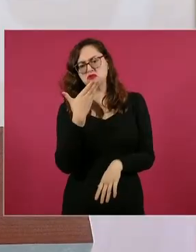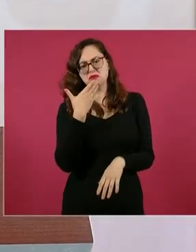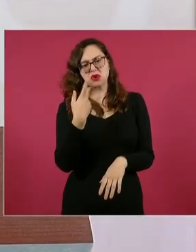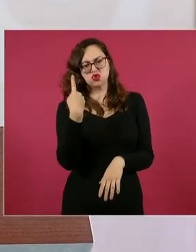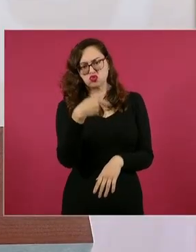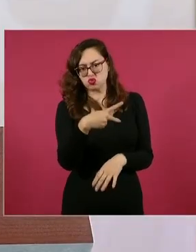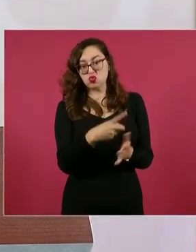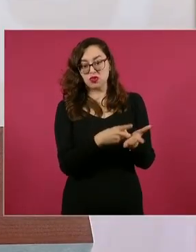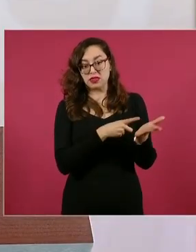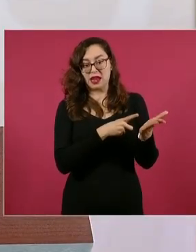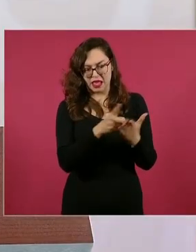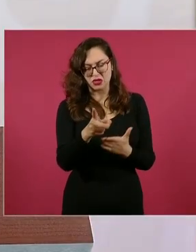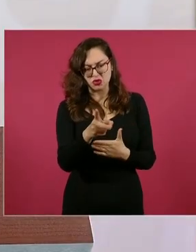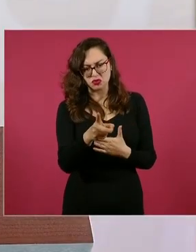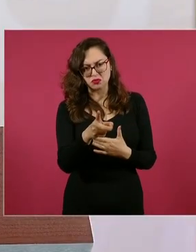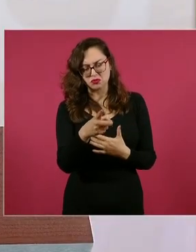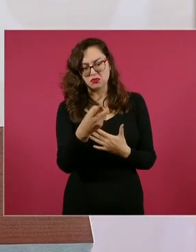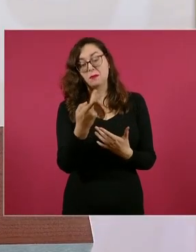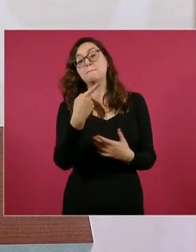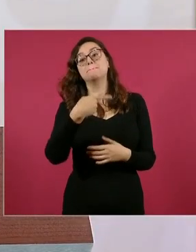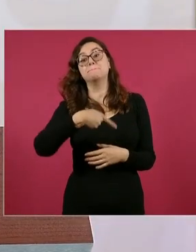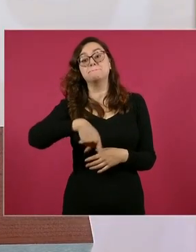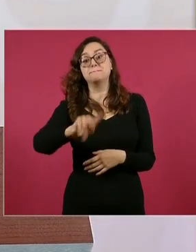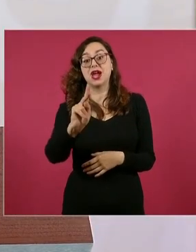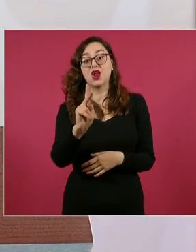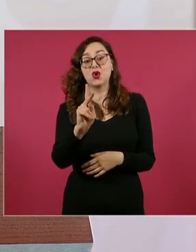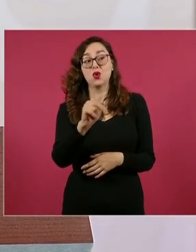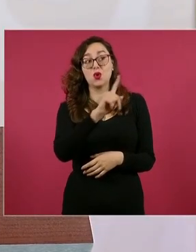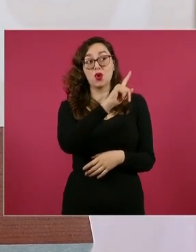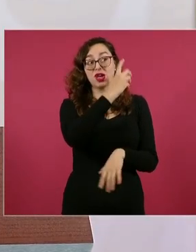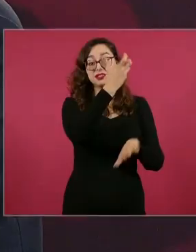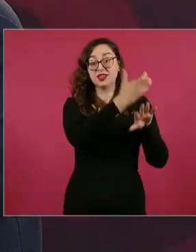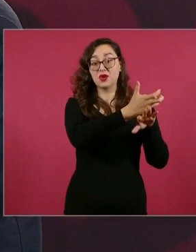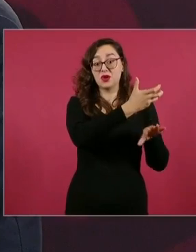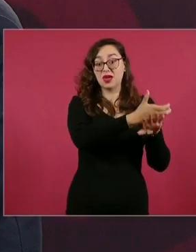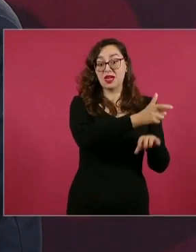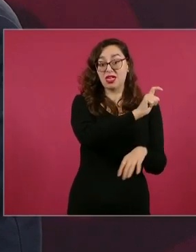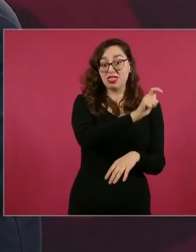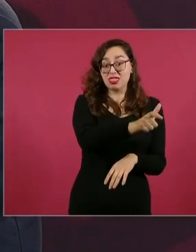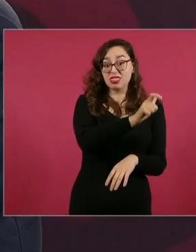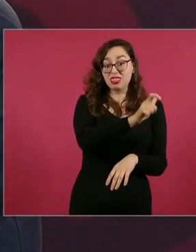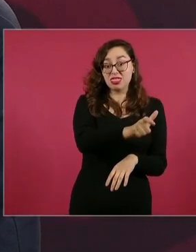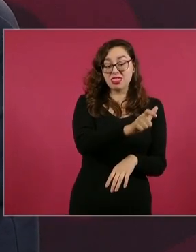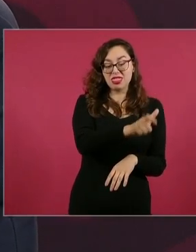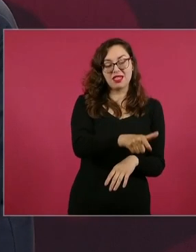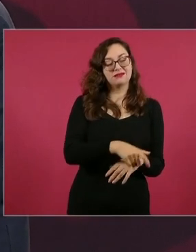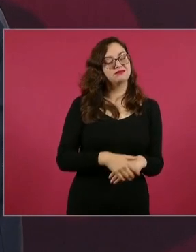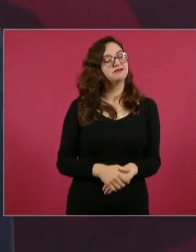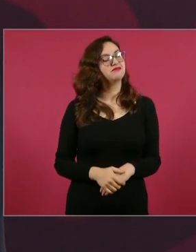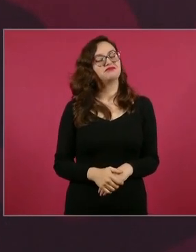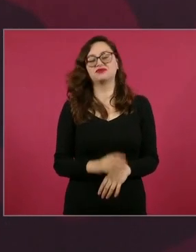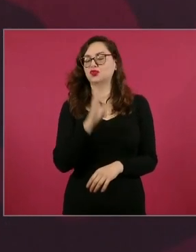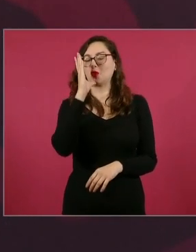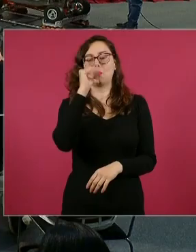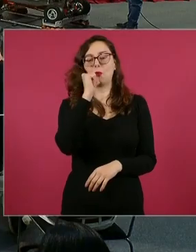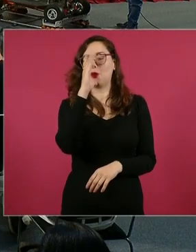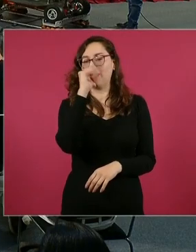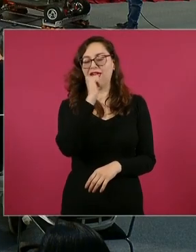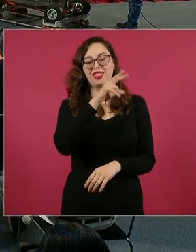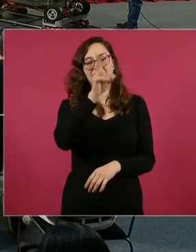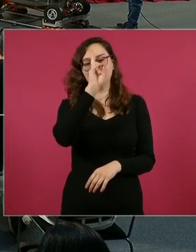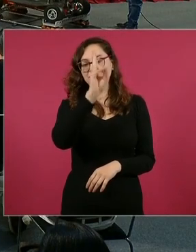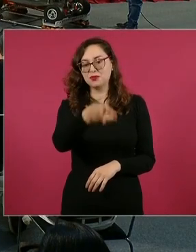pero no puede estar recibiendo dinero ni el gobierno de Estados